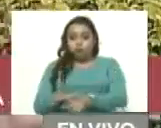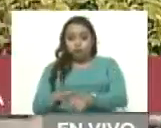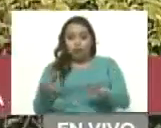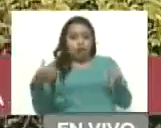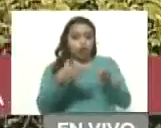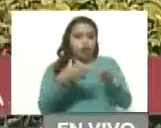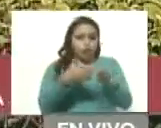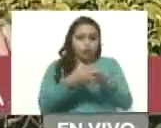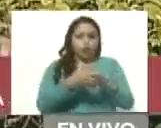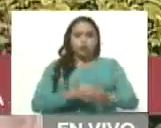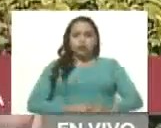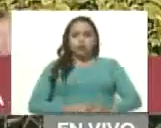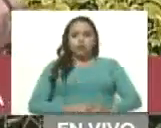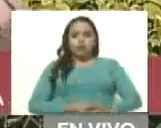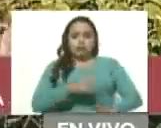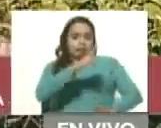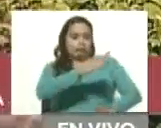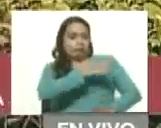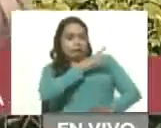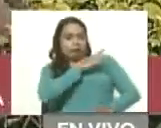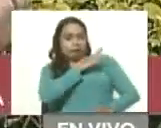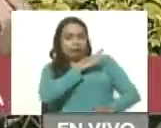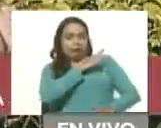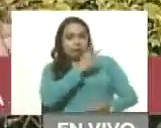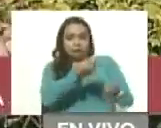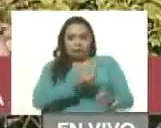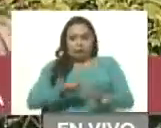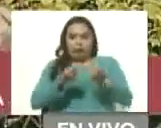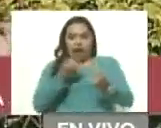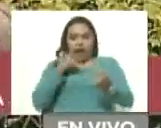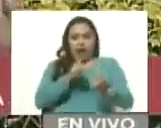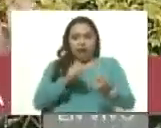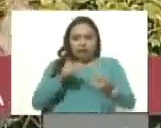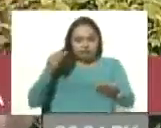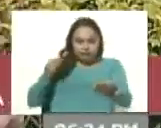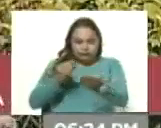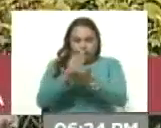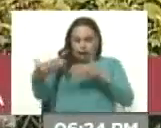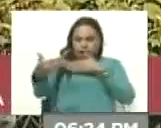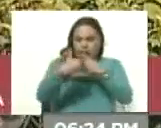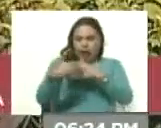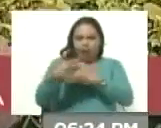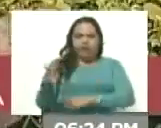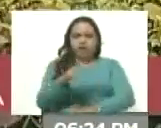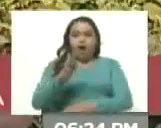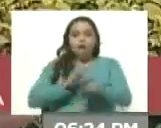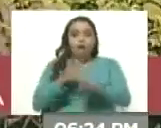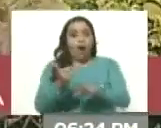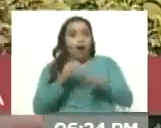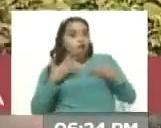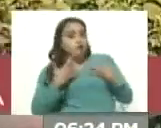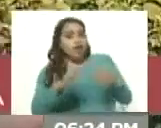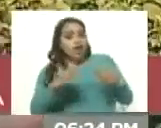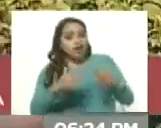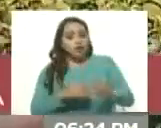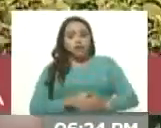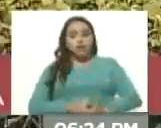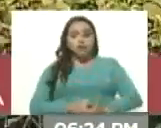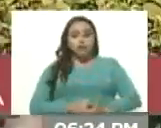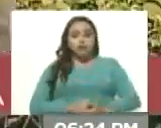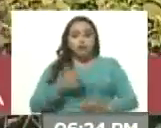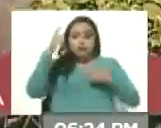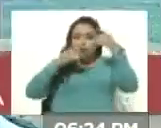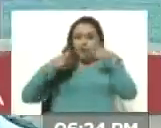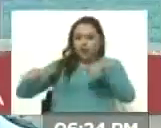fácticos si han cerrado filas cuantas venezuela porque tienen miedo de un chávez en perú